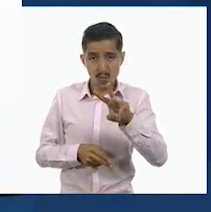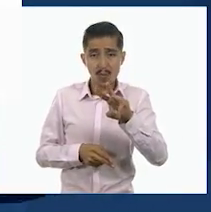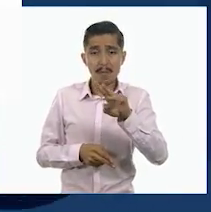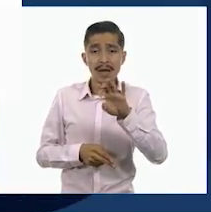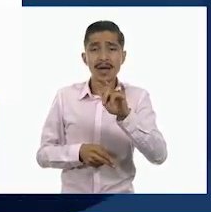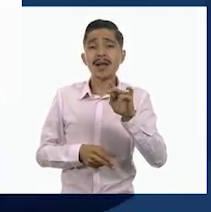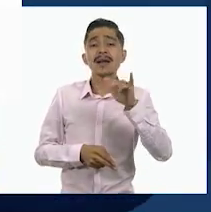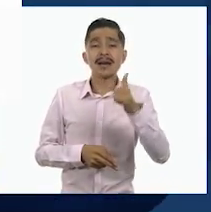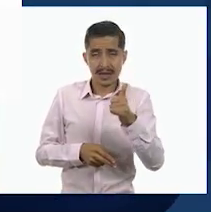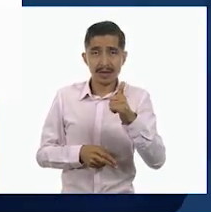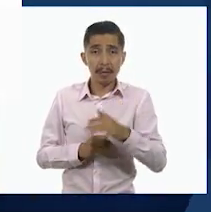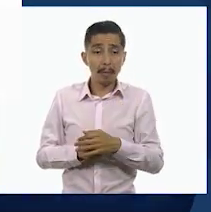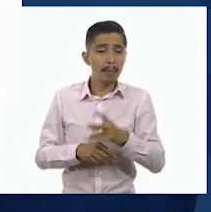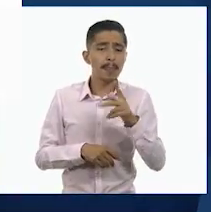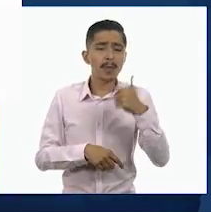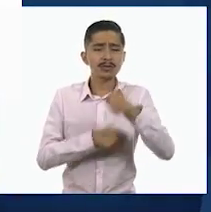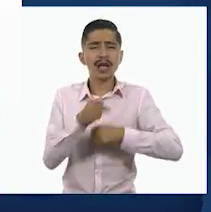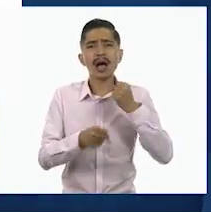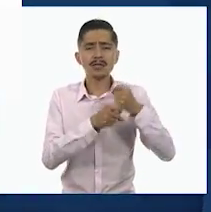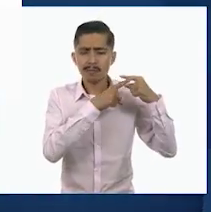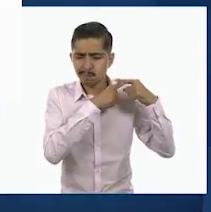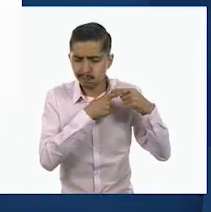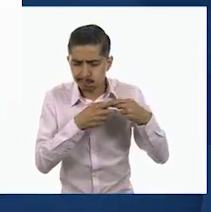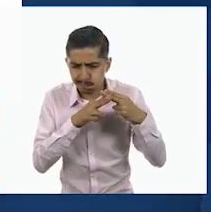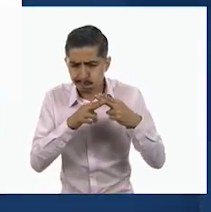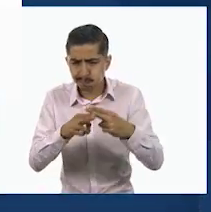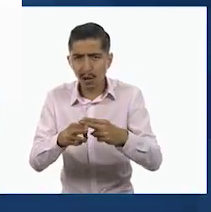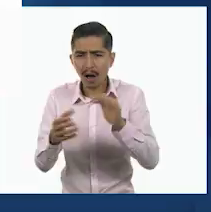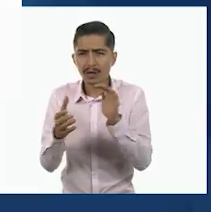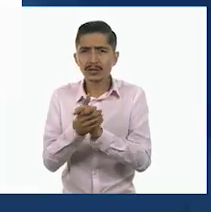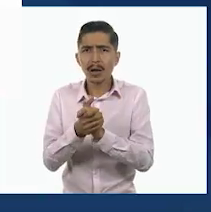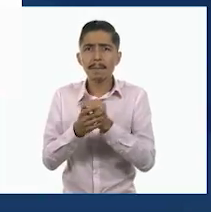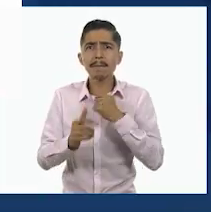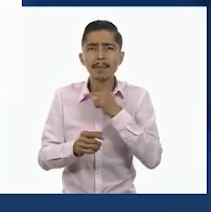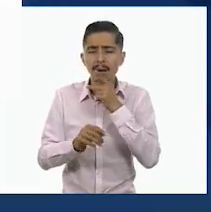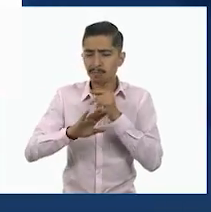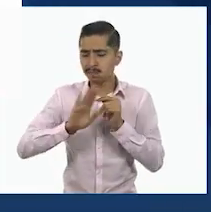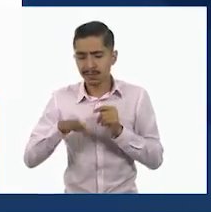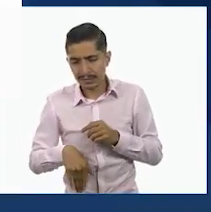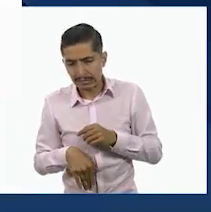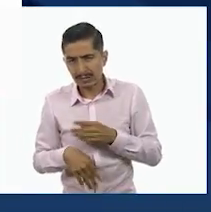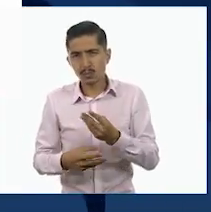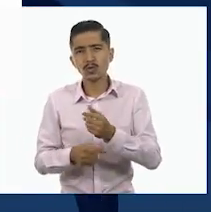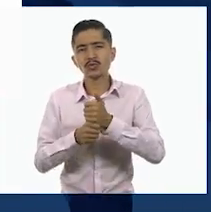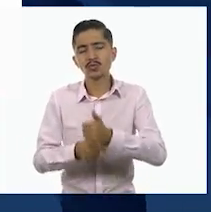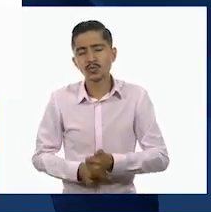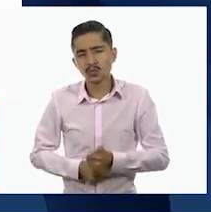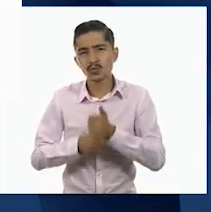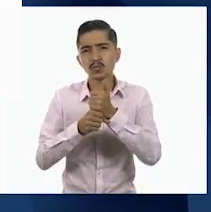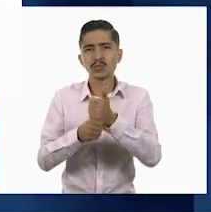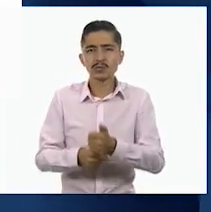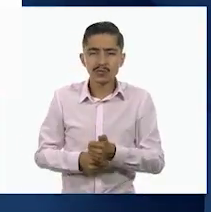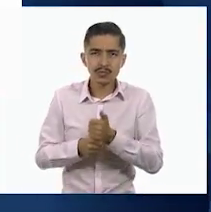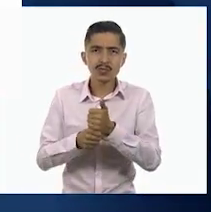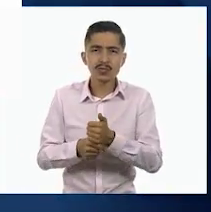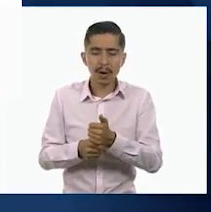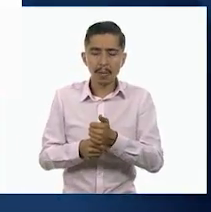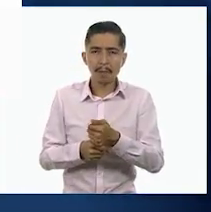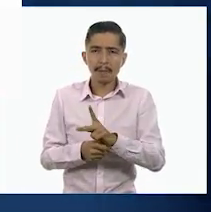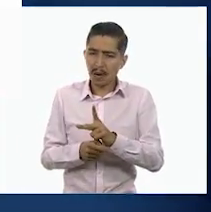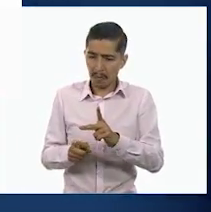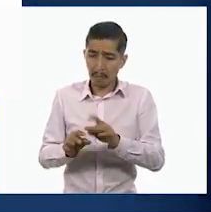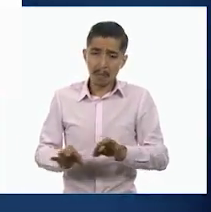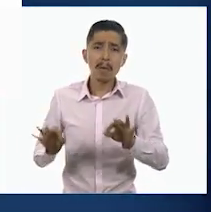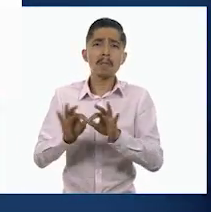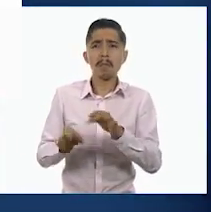amor. 12 años después de casados, mi padre murió. Mucho tiempo para el sufrimiento, pero un instante para la dicha.